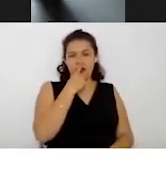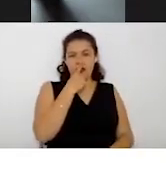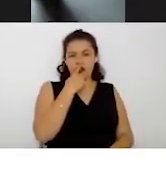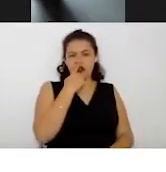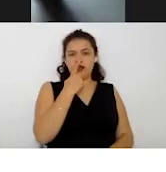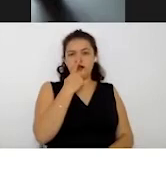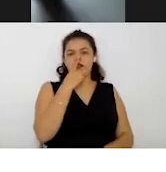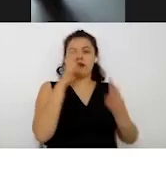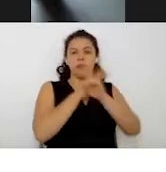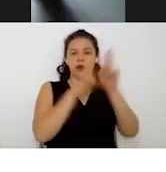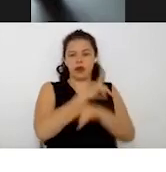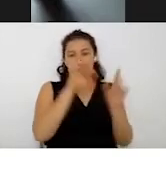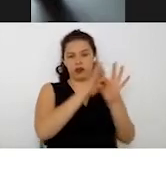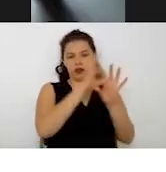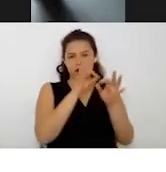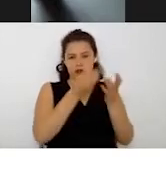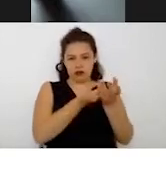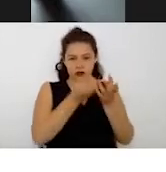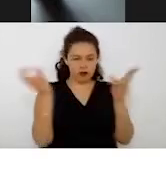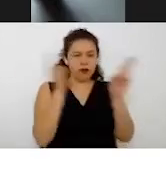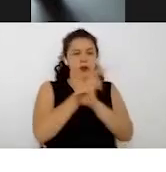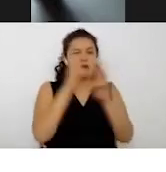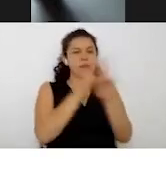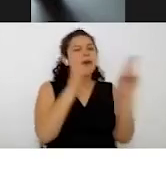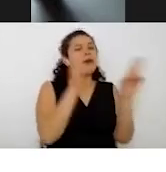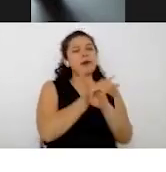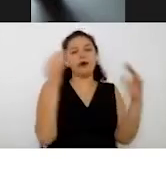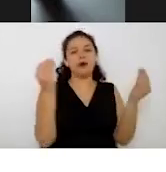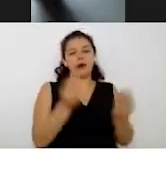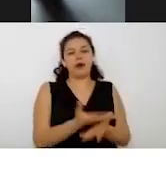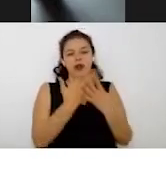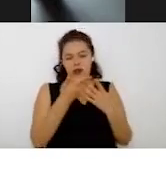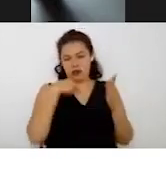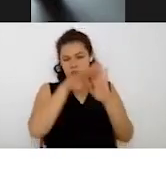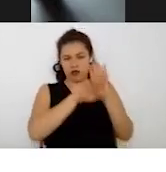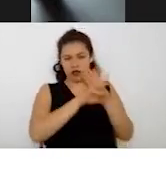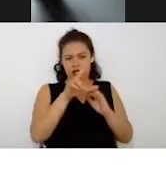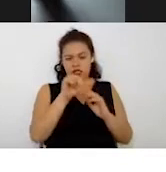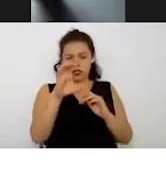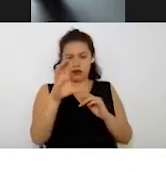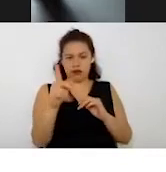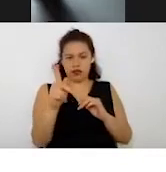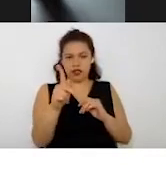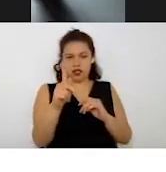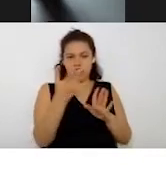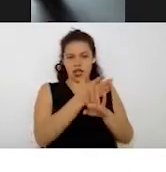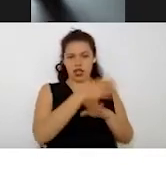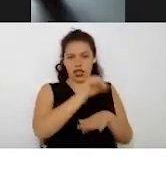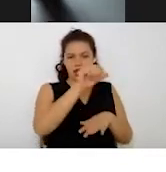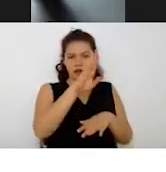circulación, que nos regíamos bajo el protocolo dentro del RCP, que era el ABC,